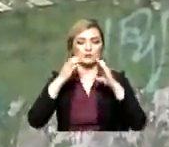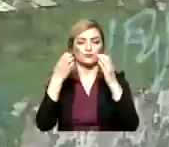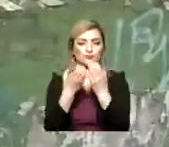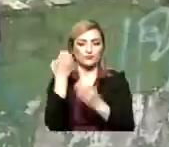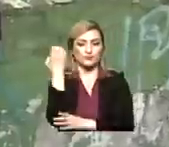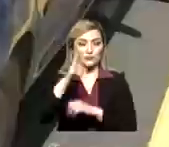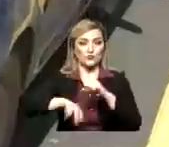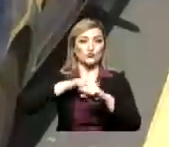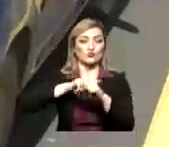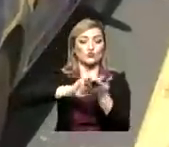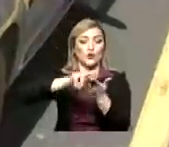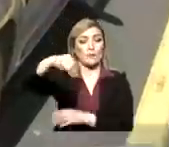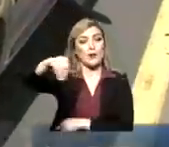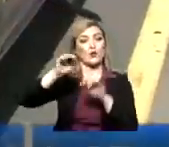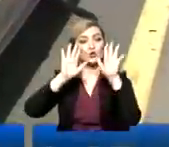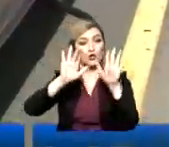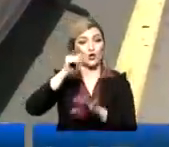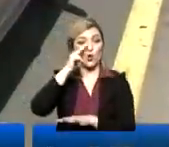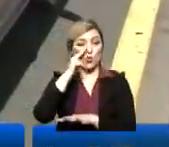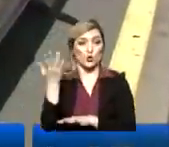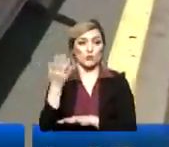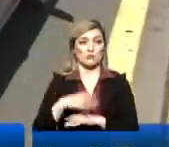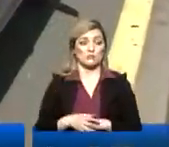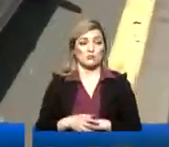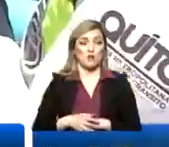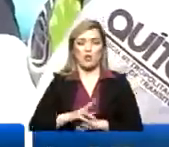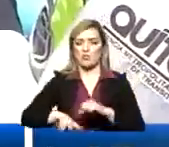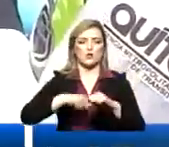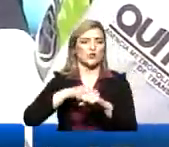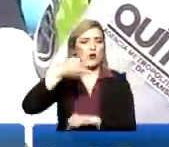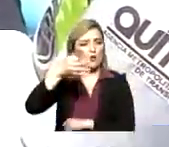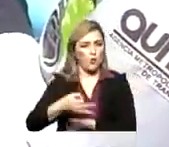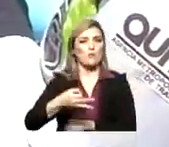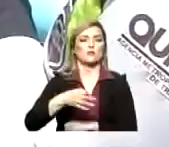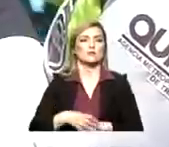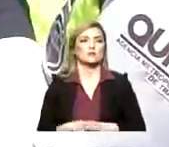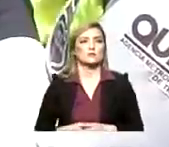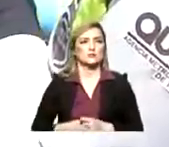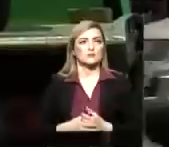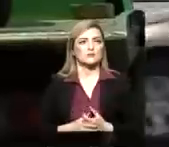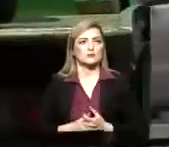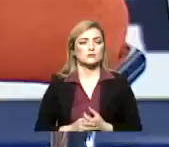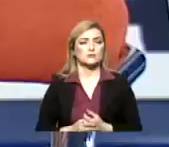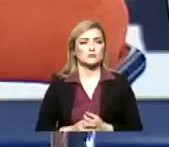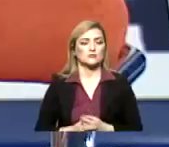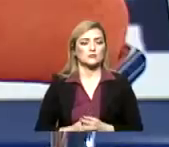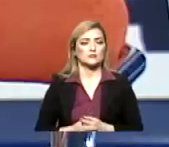en reunión de este día miércoles 10 de junio y es de carácter nacional. Helen Quiñones, 24